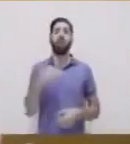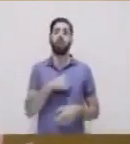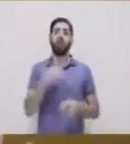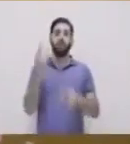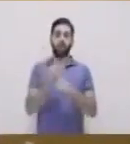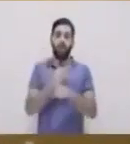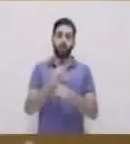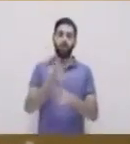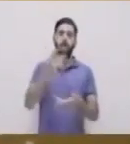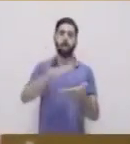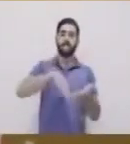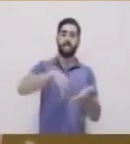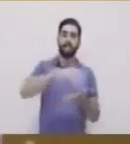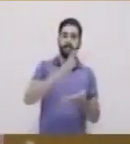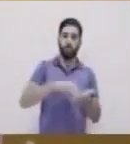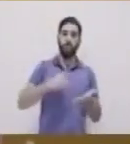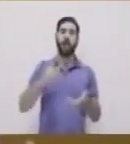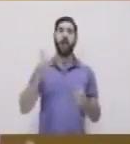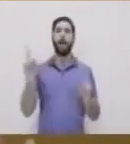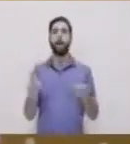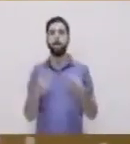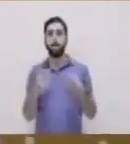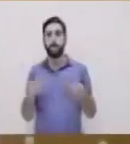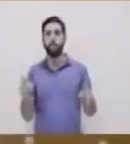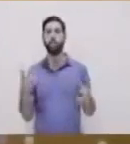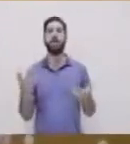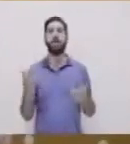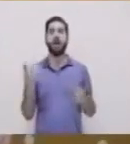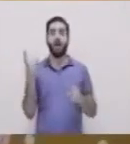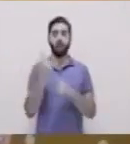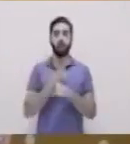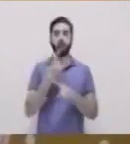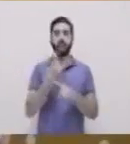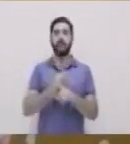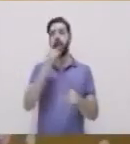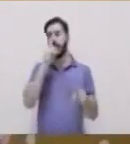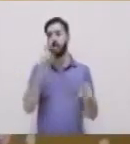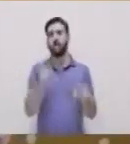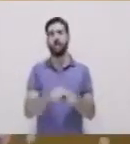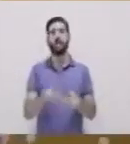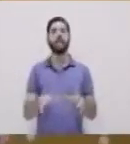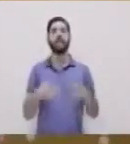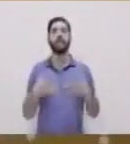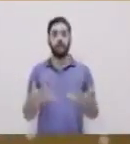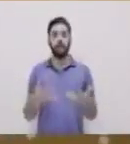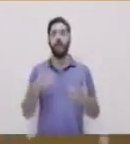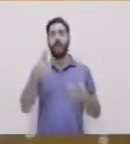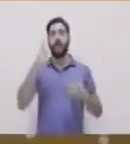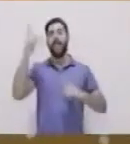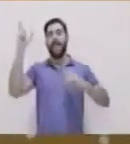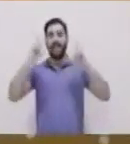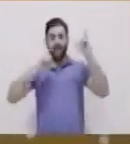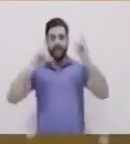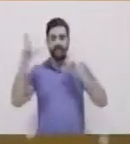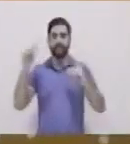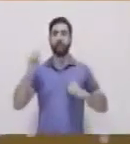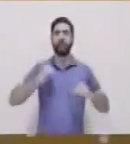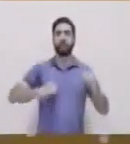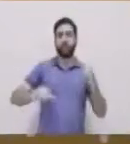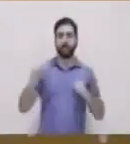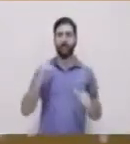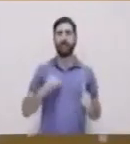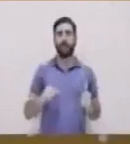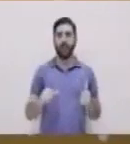Pues usamos pintura, usamos la música, usamos también como que los gestos cuando hablamos